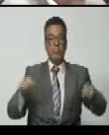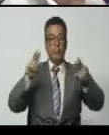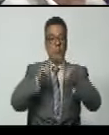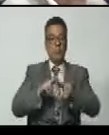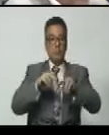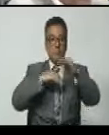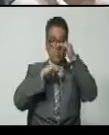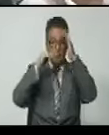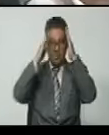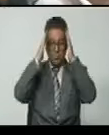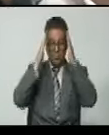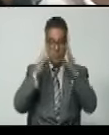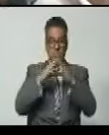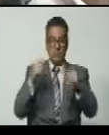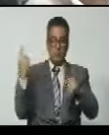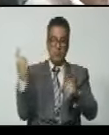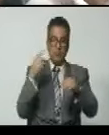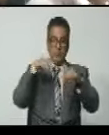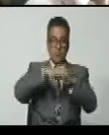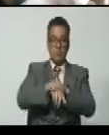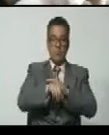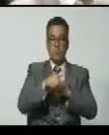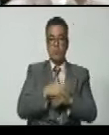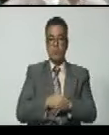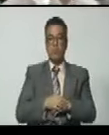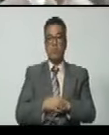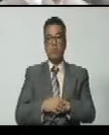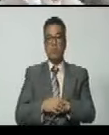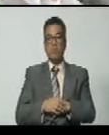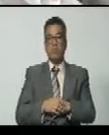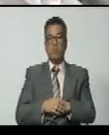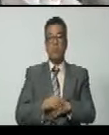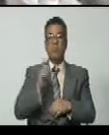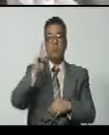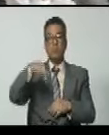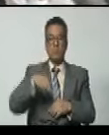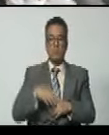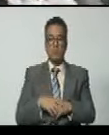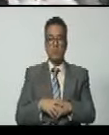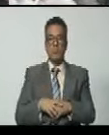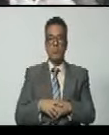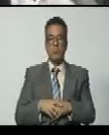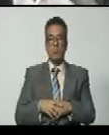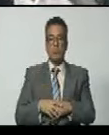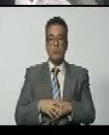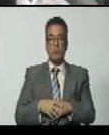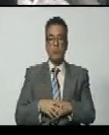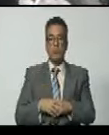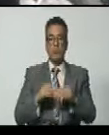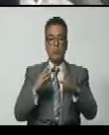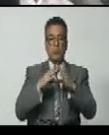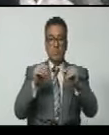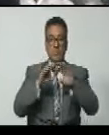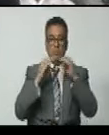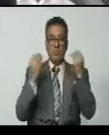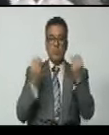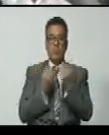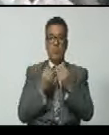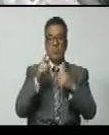la Atención de los Refugiados. Y además todas las